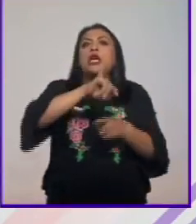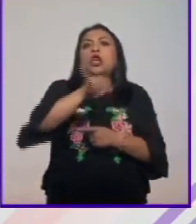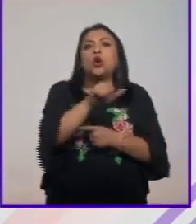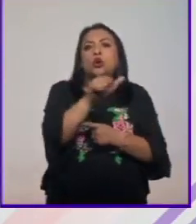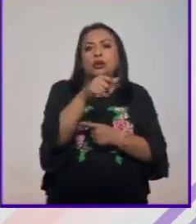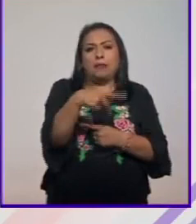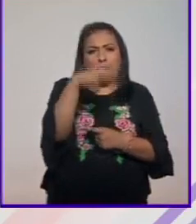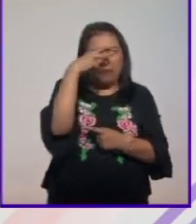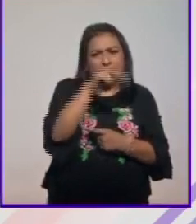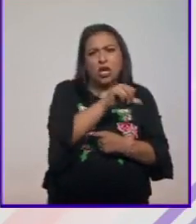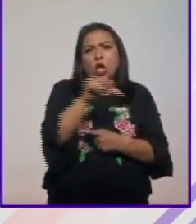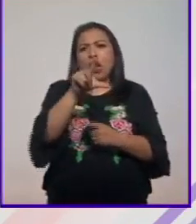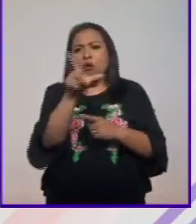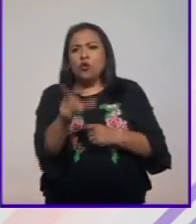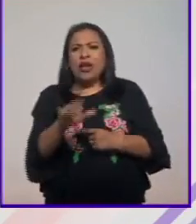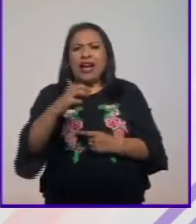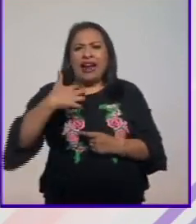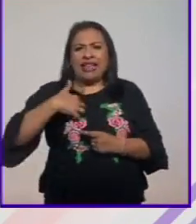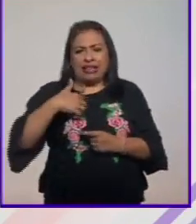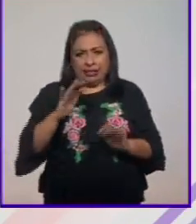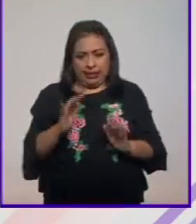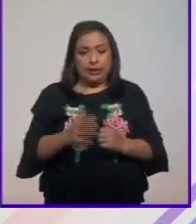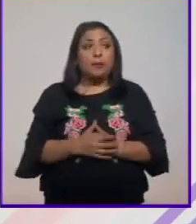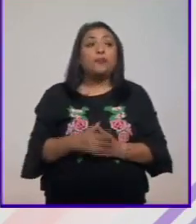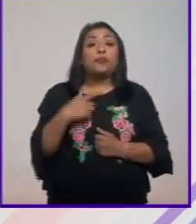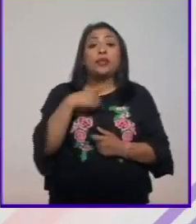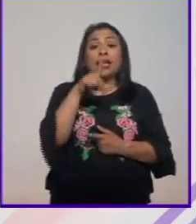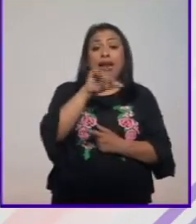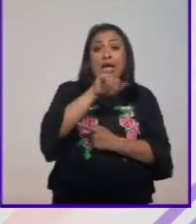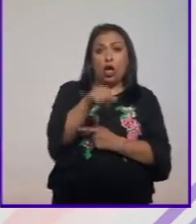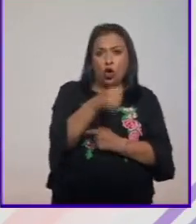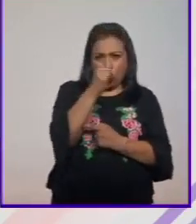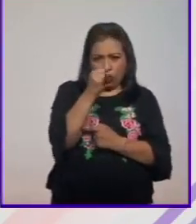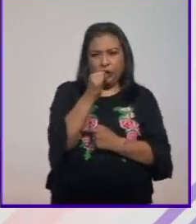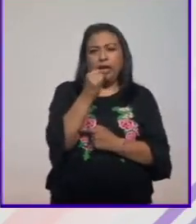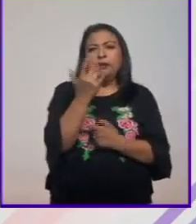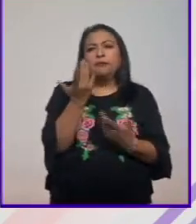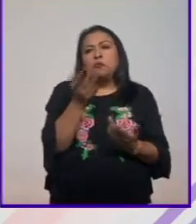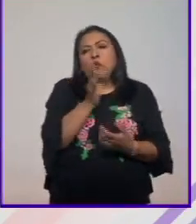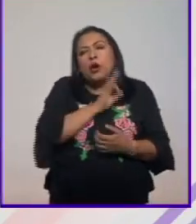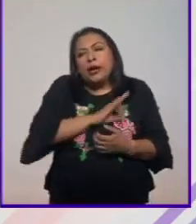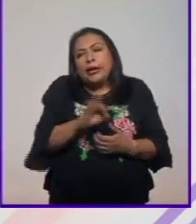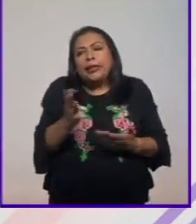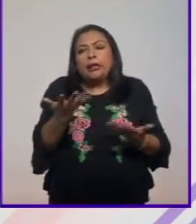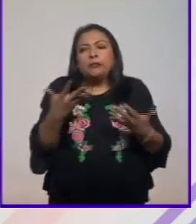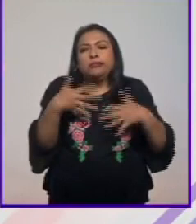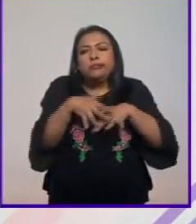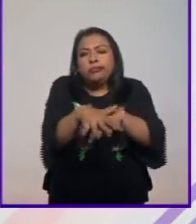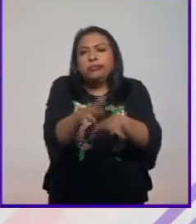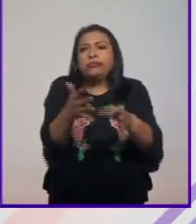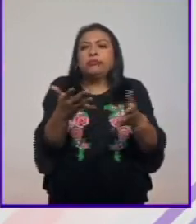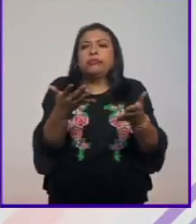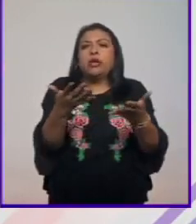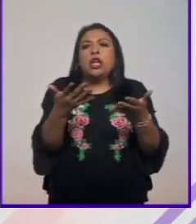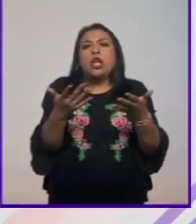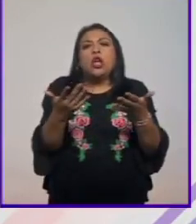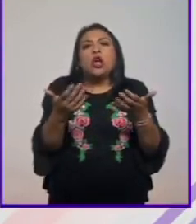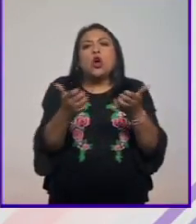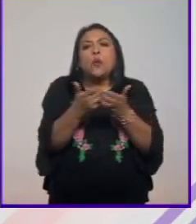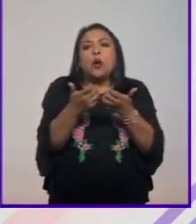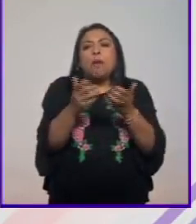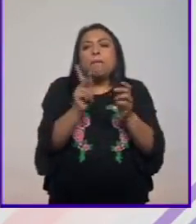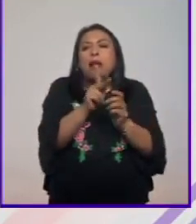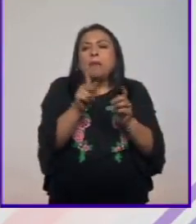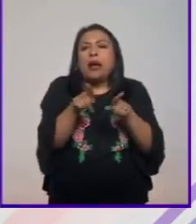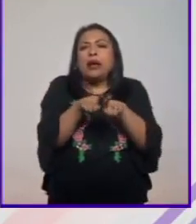hasta Tierra de Fuego. ¿Y es posible la jota, digamos, mezclarla o combinarla o